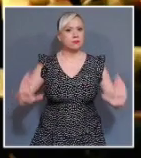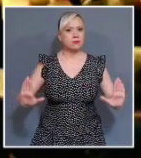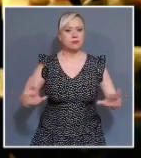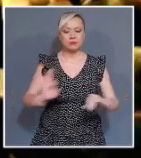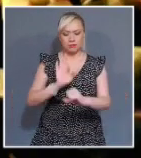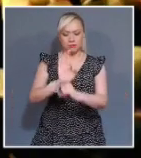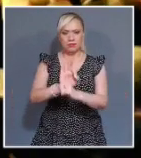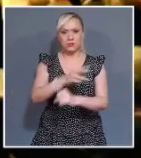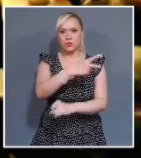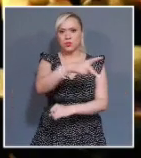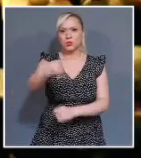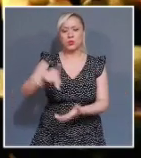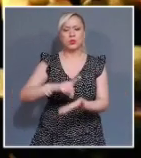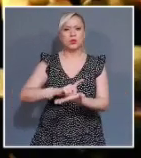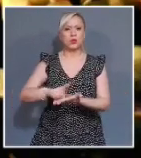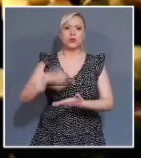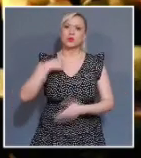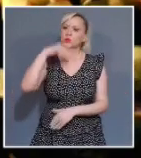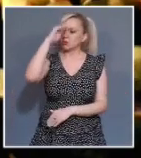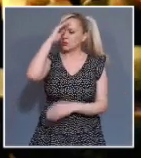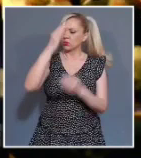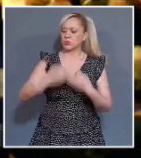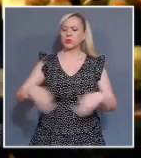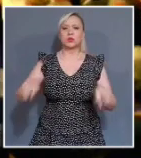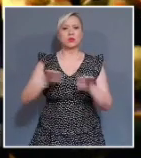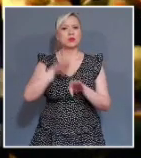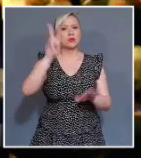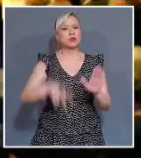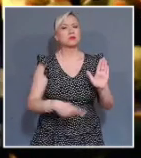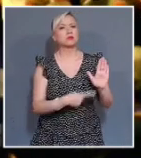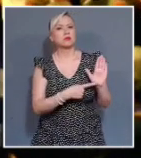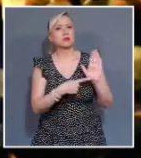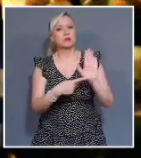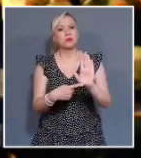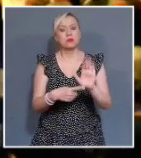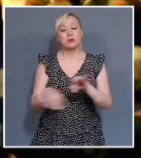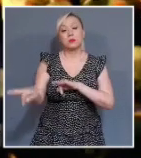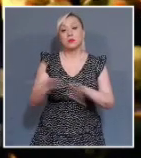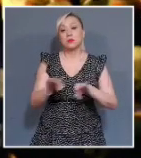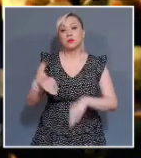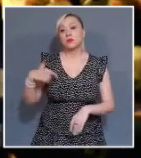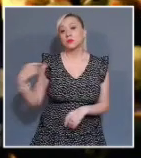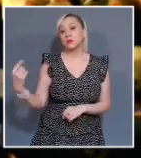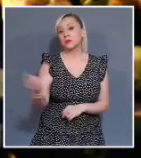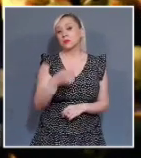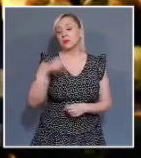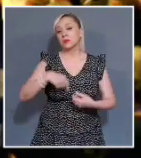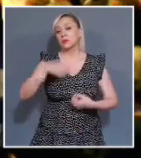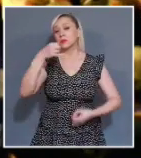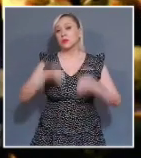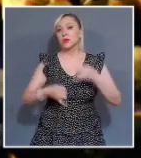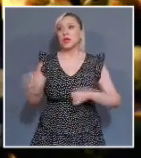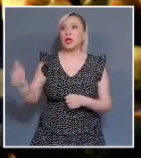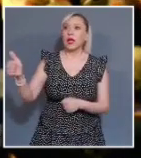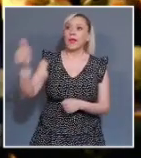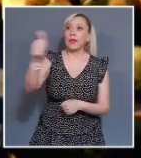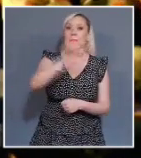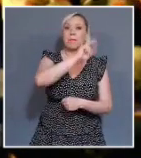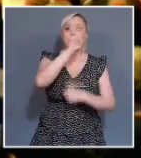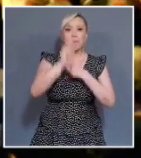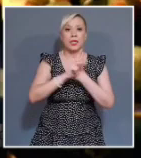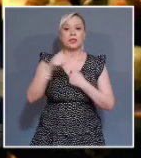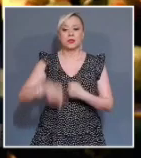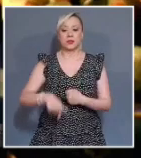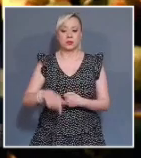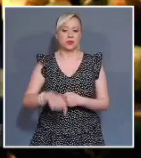Me parece importante resaltar que la labor de los tribunales internos de cada país y la de la Corte Interamericana